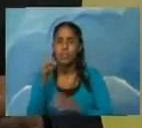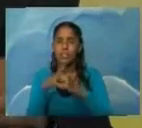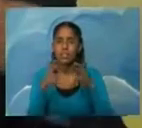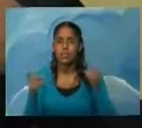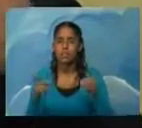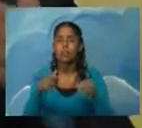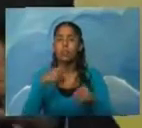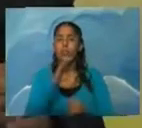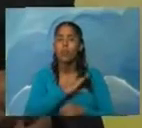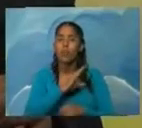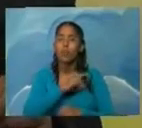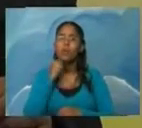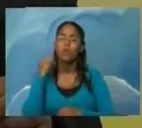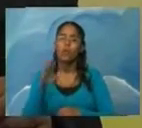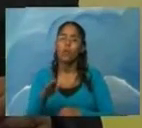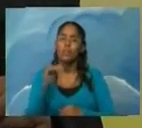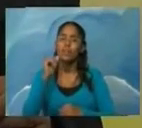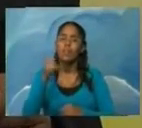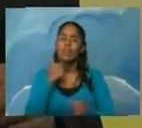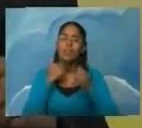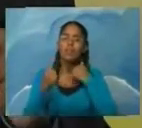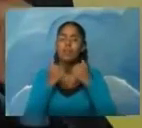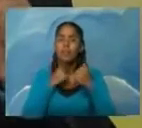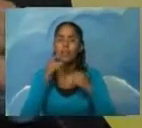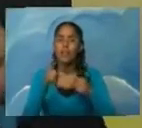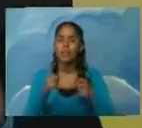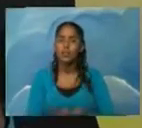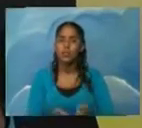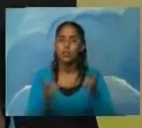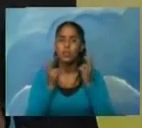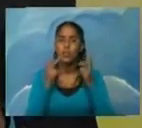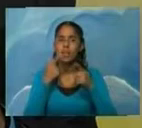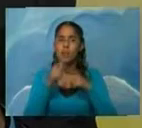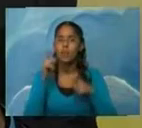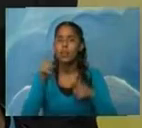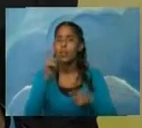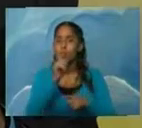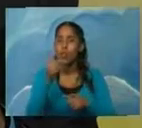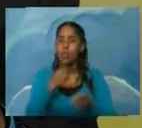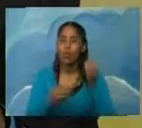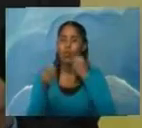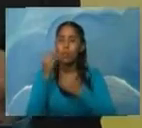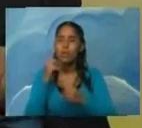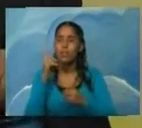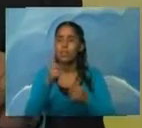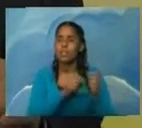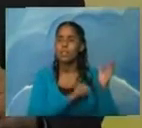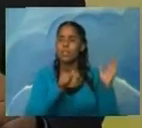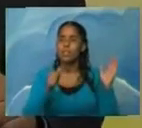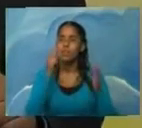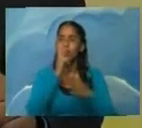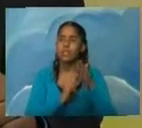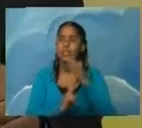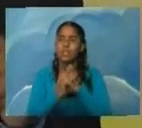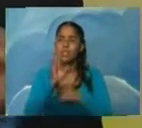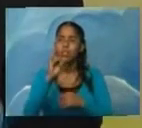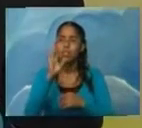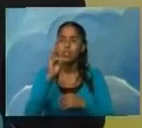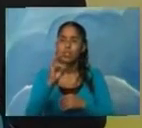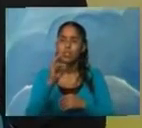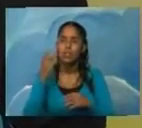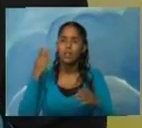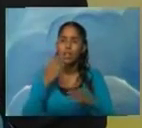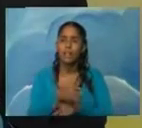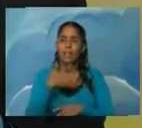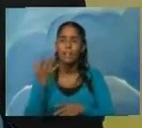propia muerte y enfermedades en sus vidas. Pero estos no comeréis, dice el versículo 7, entre los